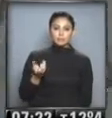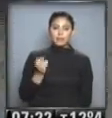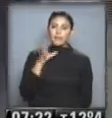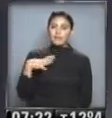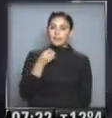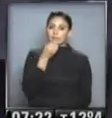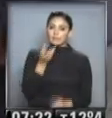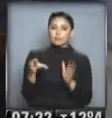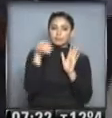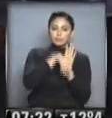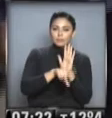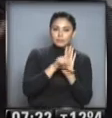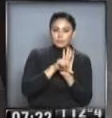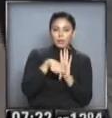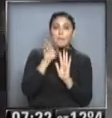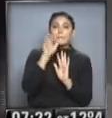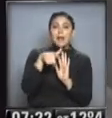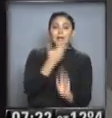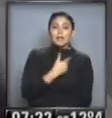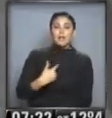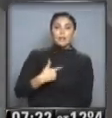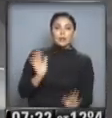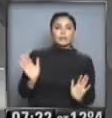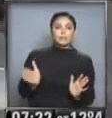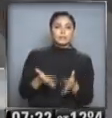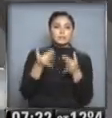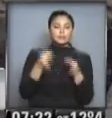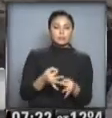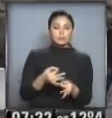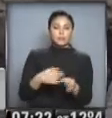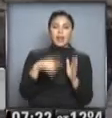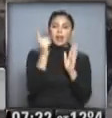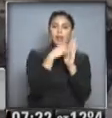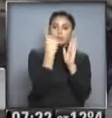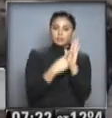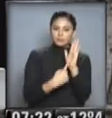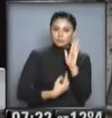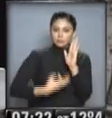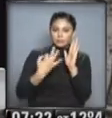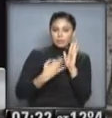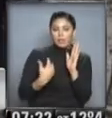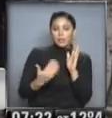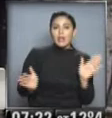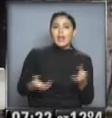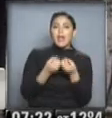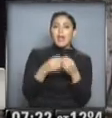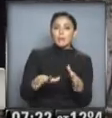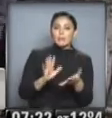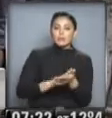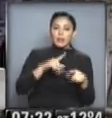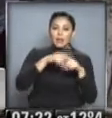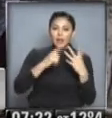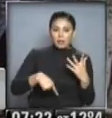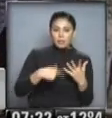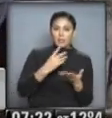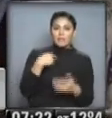divisas, este plan que el gobierno puso a punto ya la reglamentación pertinente para dar vida a las herramientas financieras que a